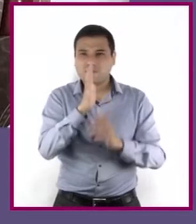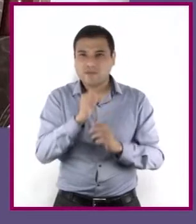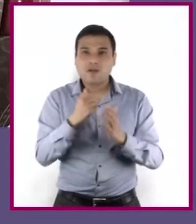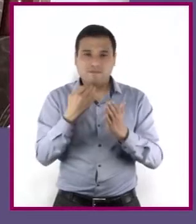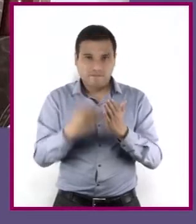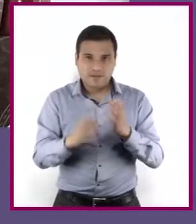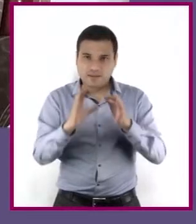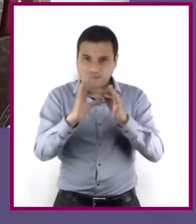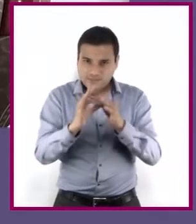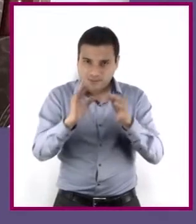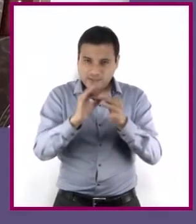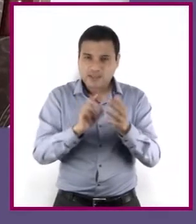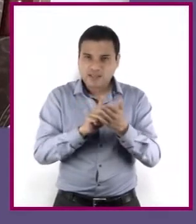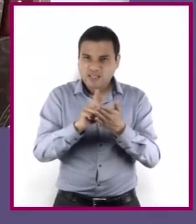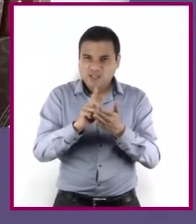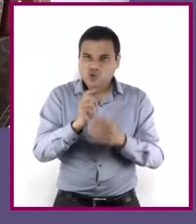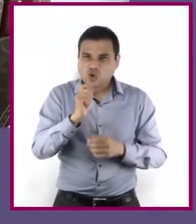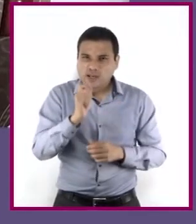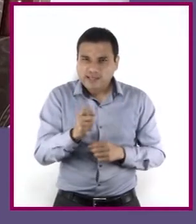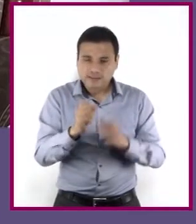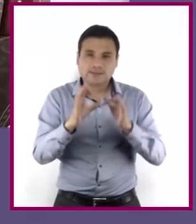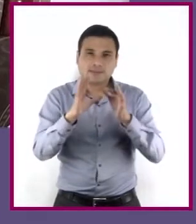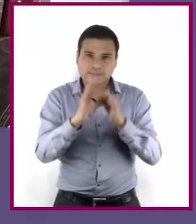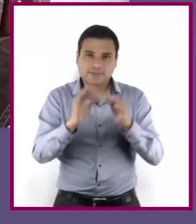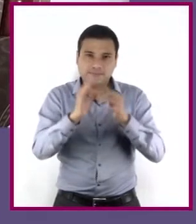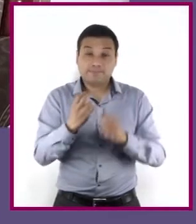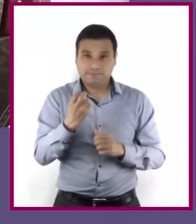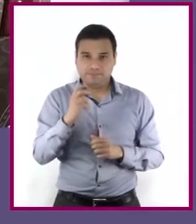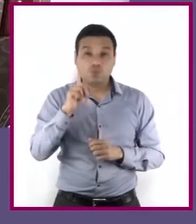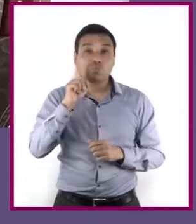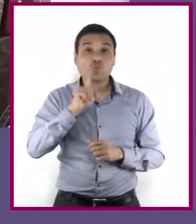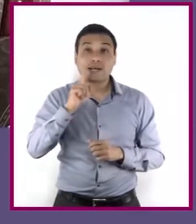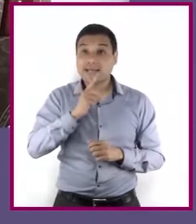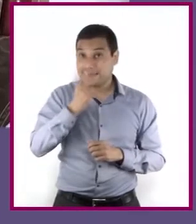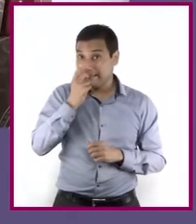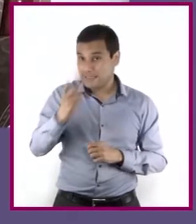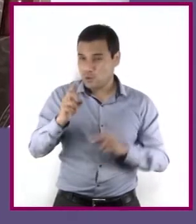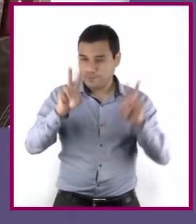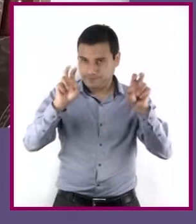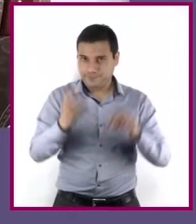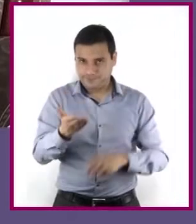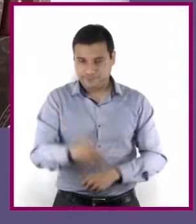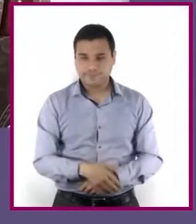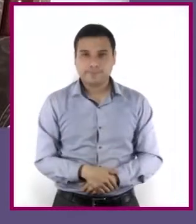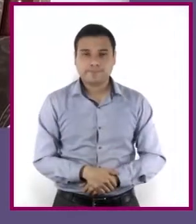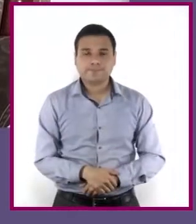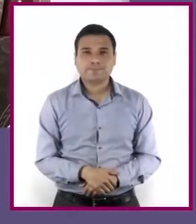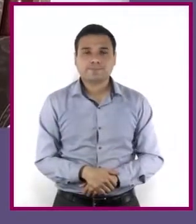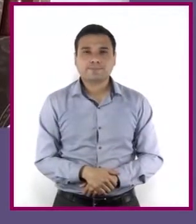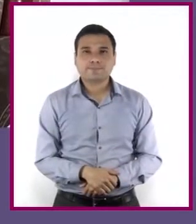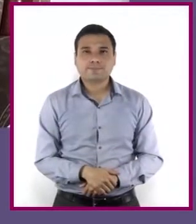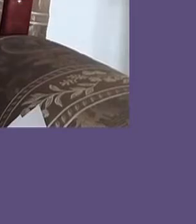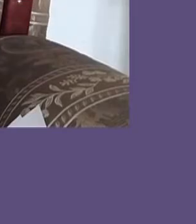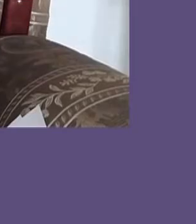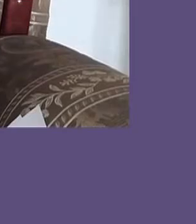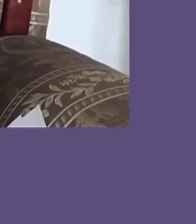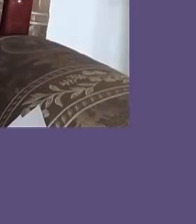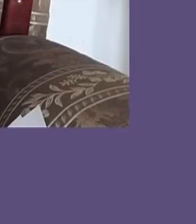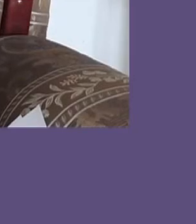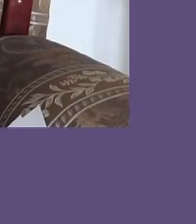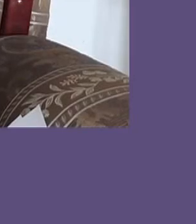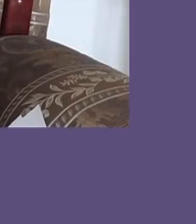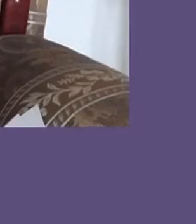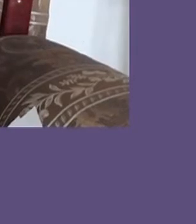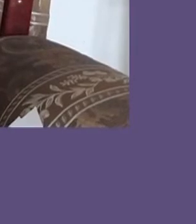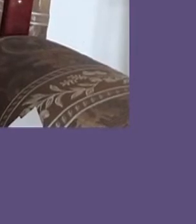derecho a la igualdad. Esto dijo Eufrosina. En 2010, la vida me dio la oportunidad de